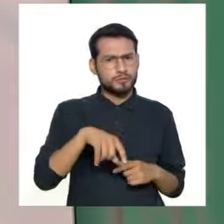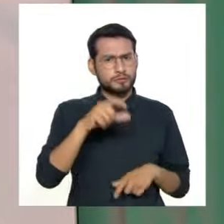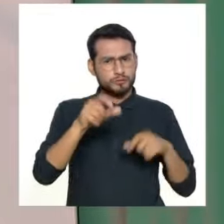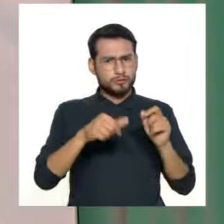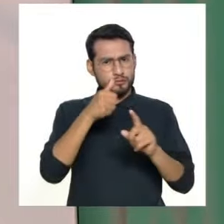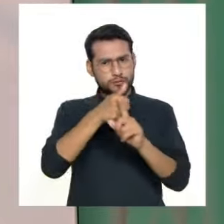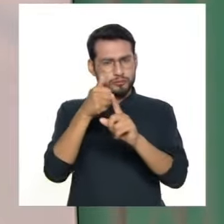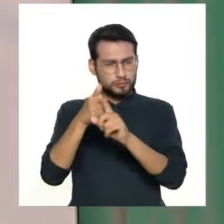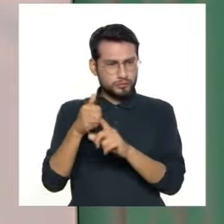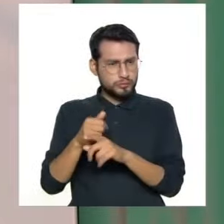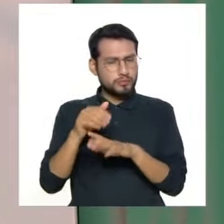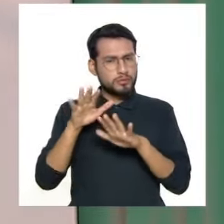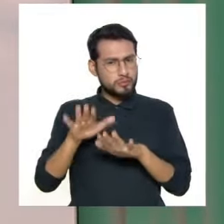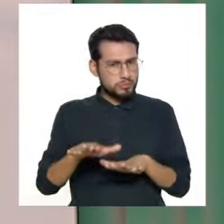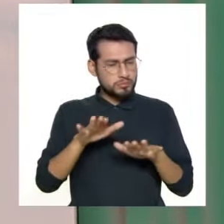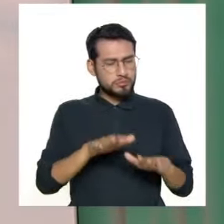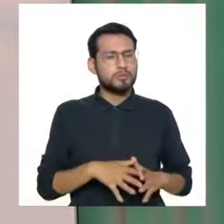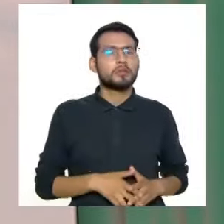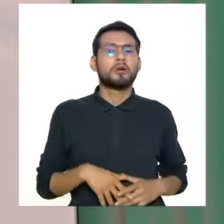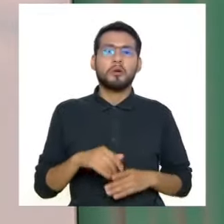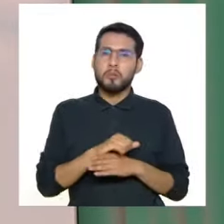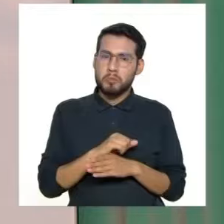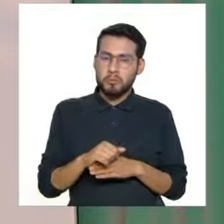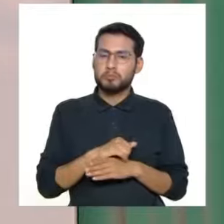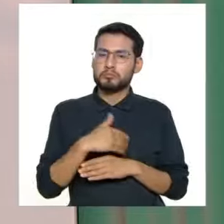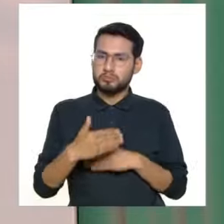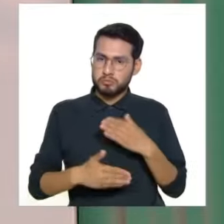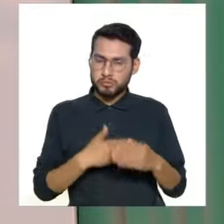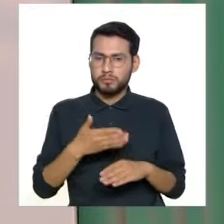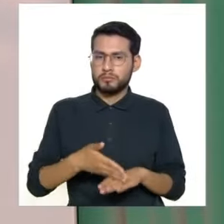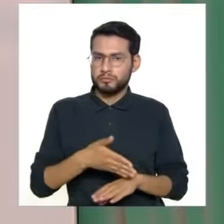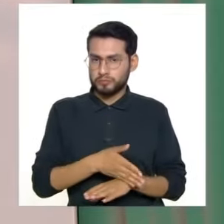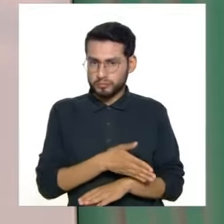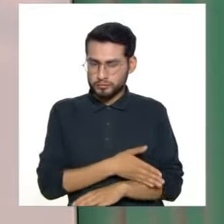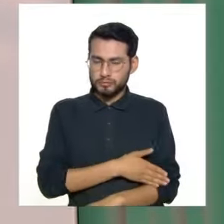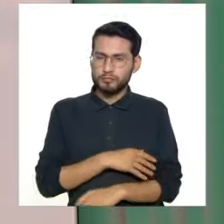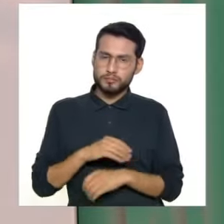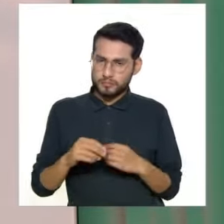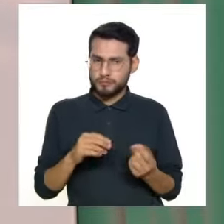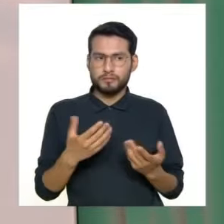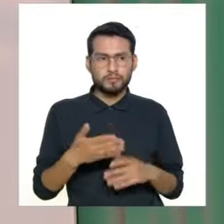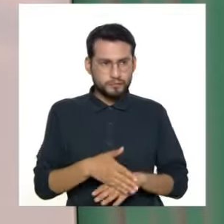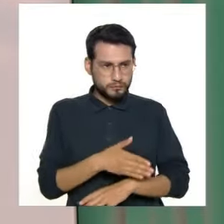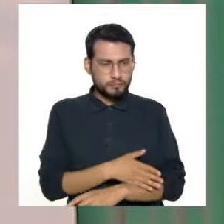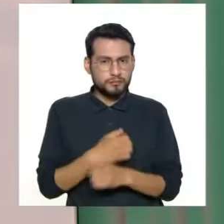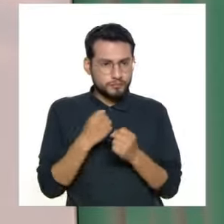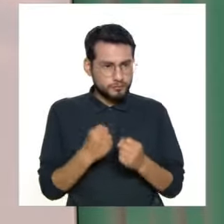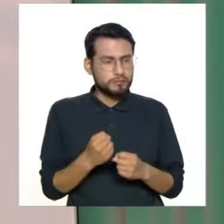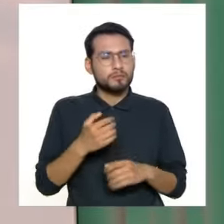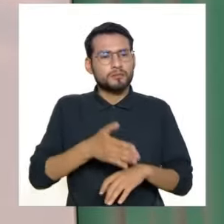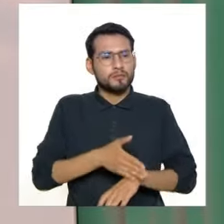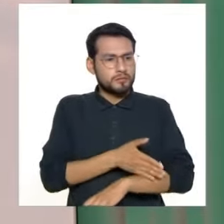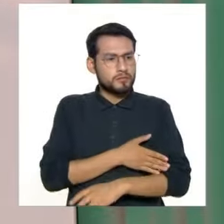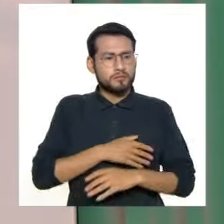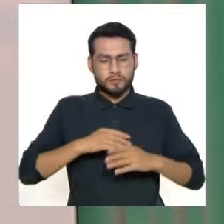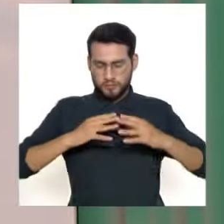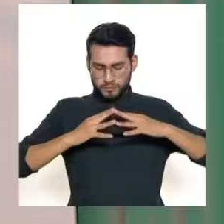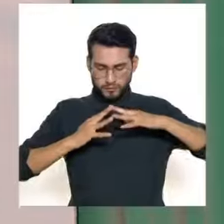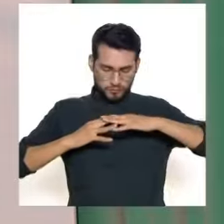su ritmo con el tiempo y con la práctica va mejorando la movilidad va mejorando la fuerza va mejorando el